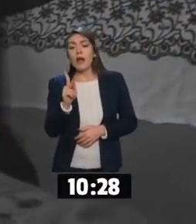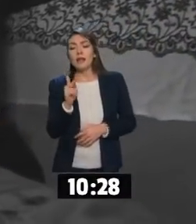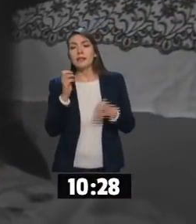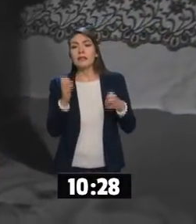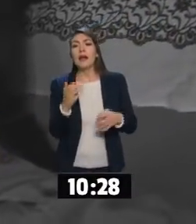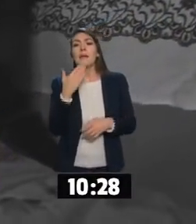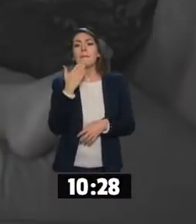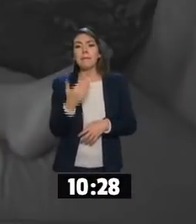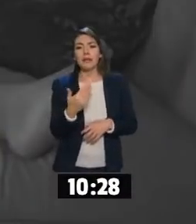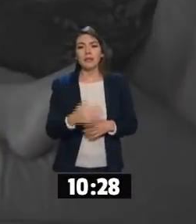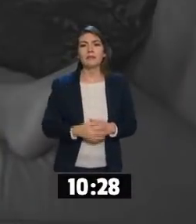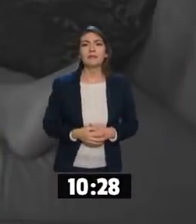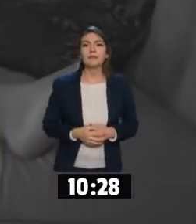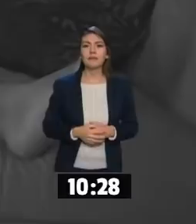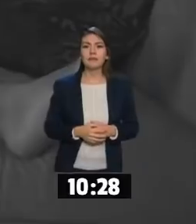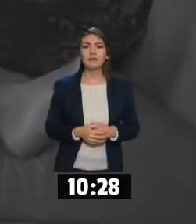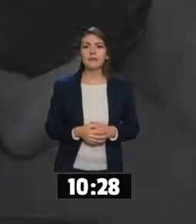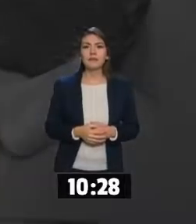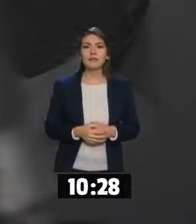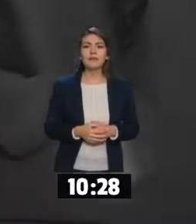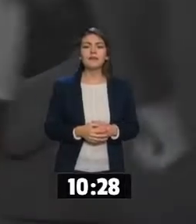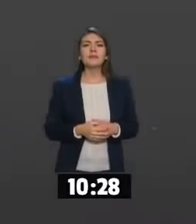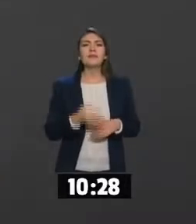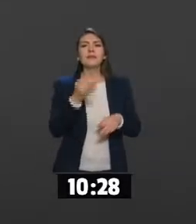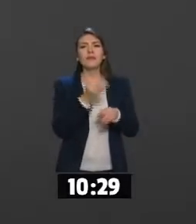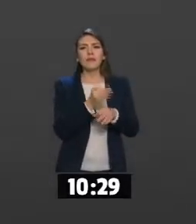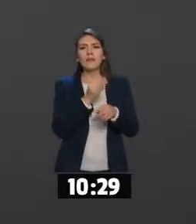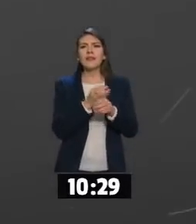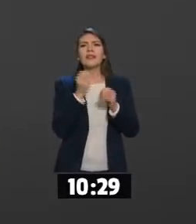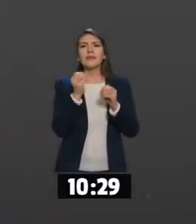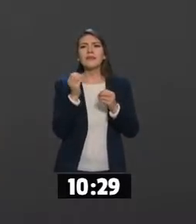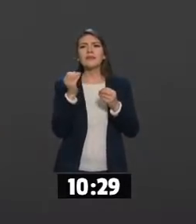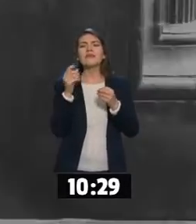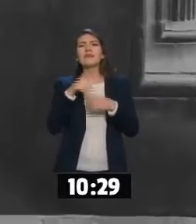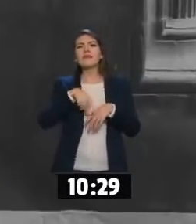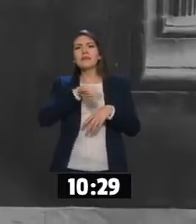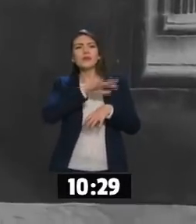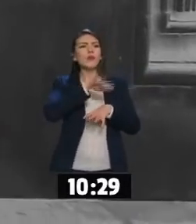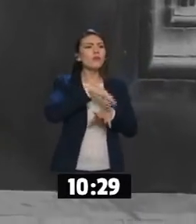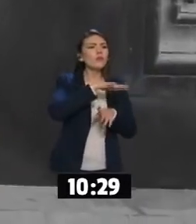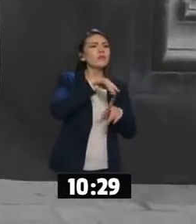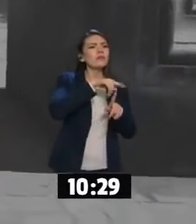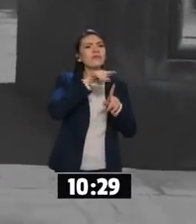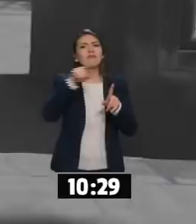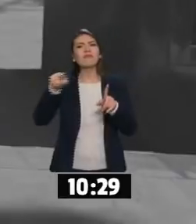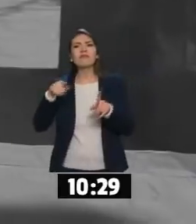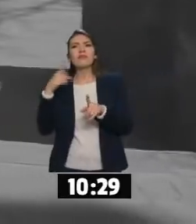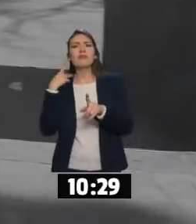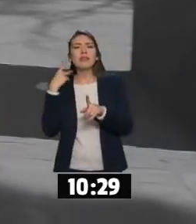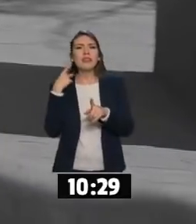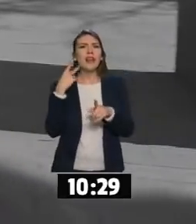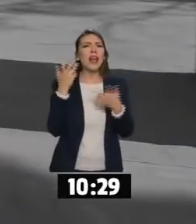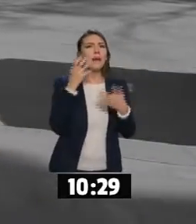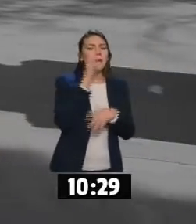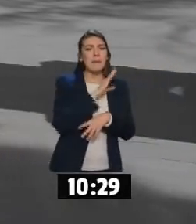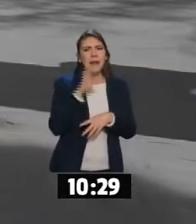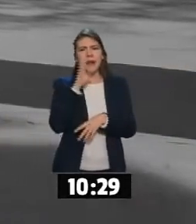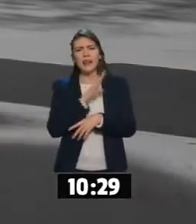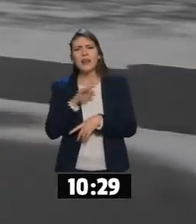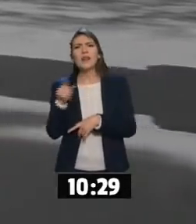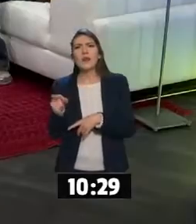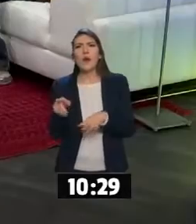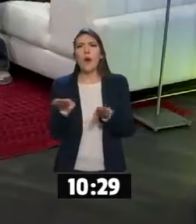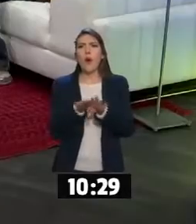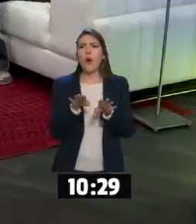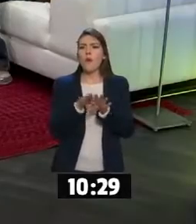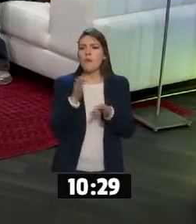de brujas, de políticamente incorrectos e incorrectas que se pone sabrosa en las redes, ¿cómo se atreven ustedes a